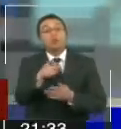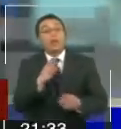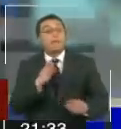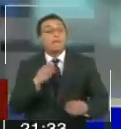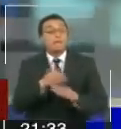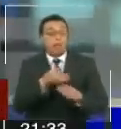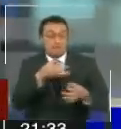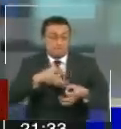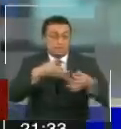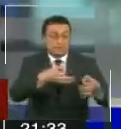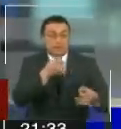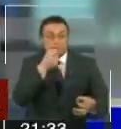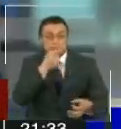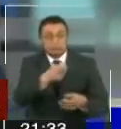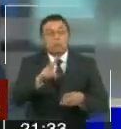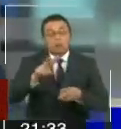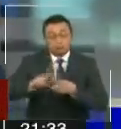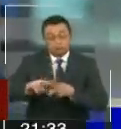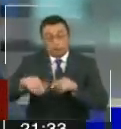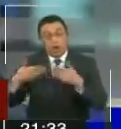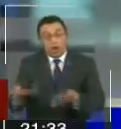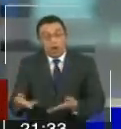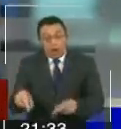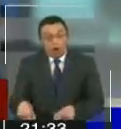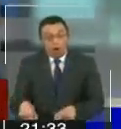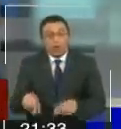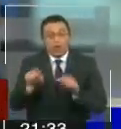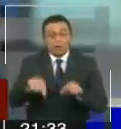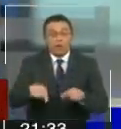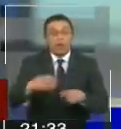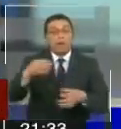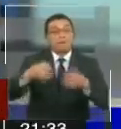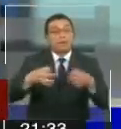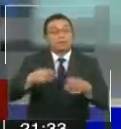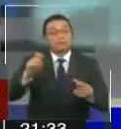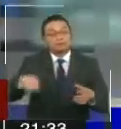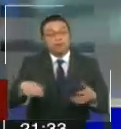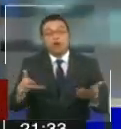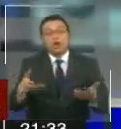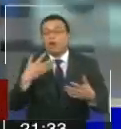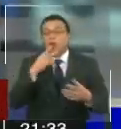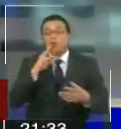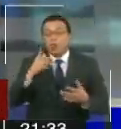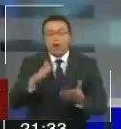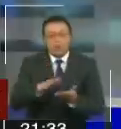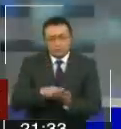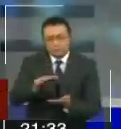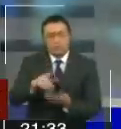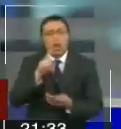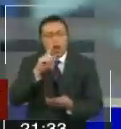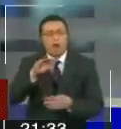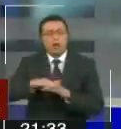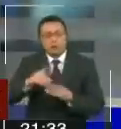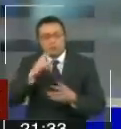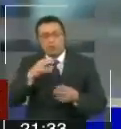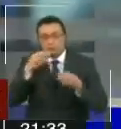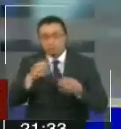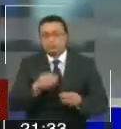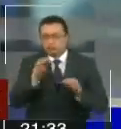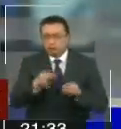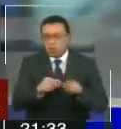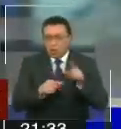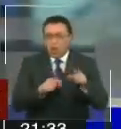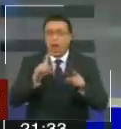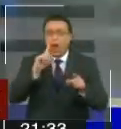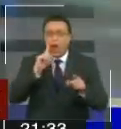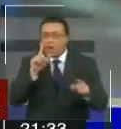querella que finalmente llega a la resolución que tenemos hoy del magistrado, ¿cuáles son los antecedentes concretos que hay que les permiten a ustedes asegurar que